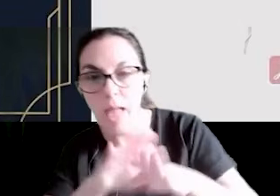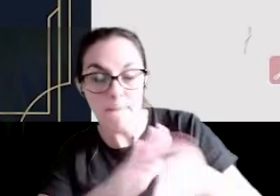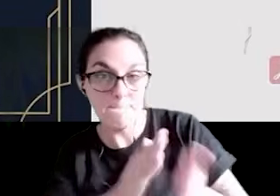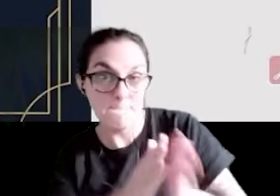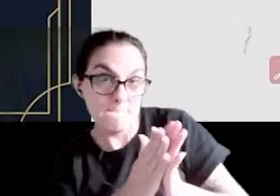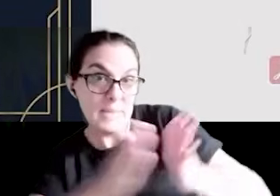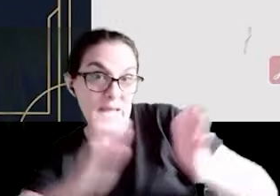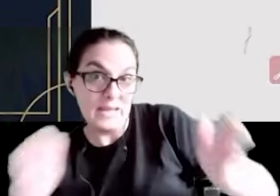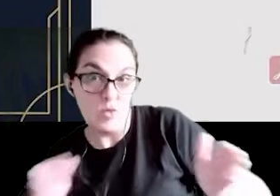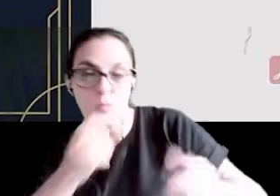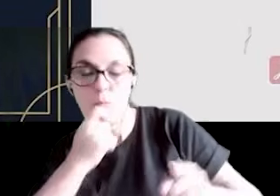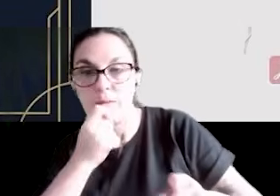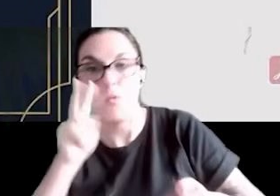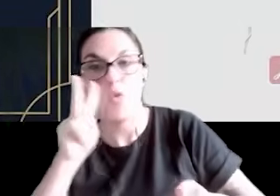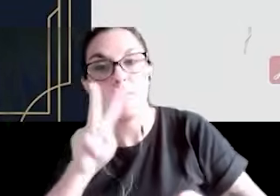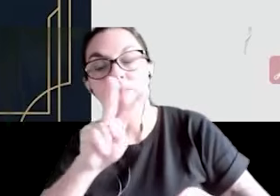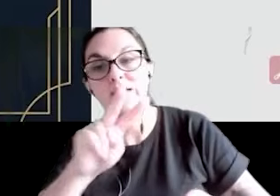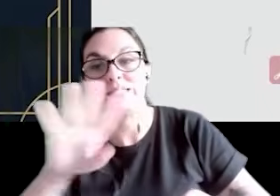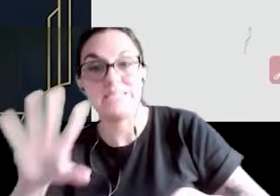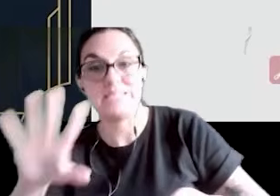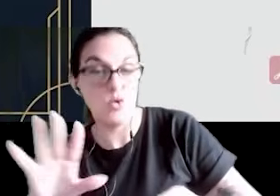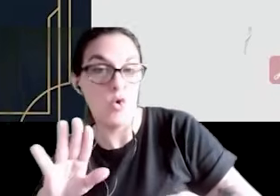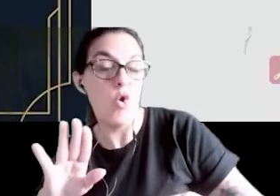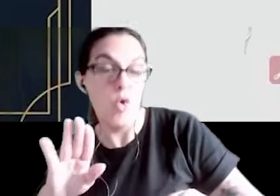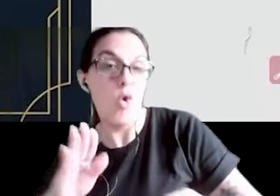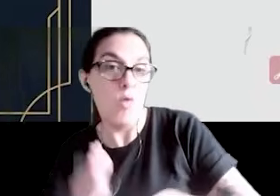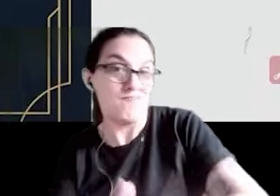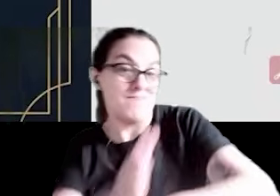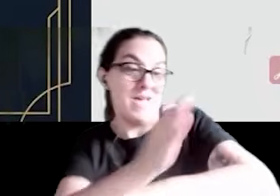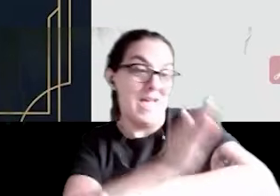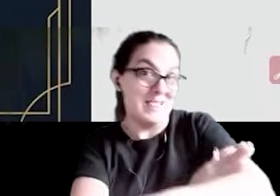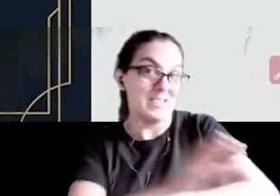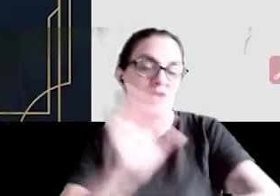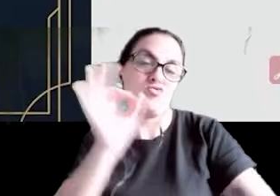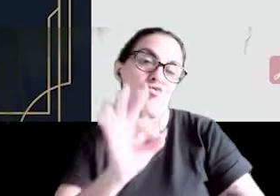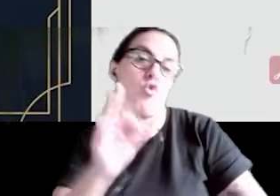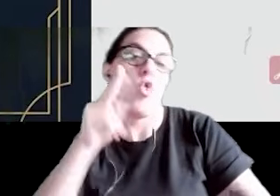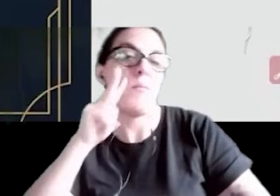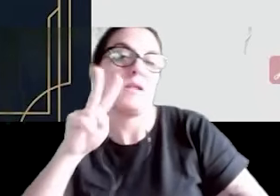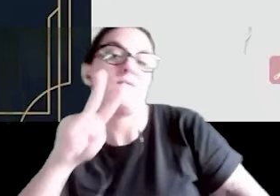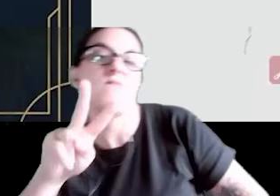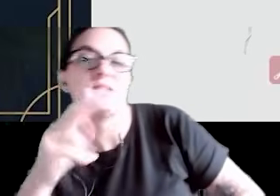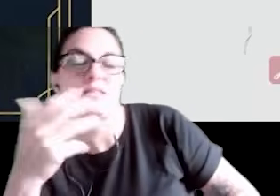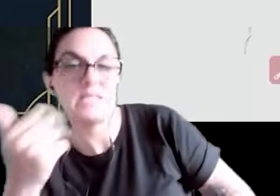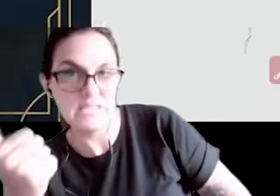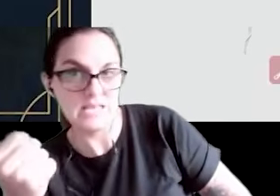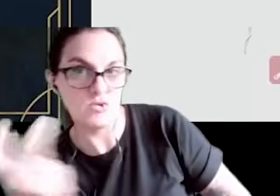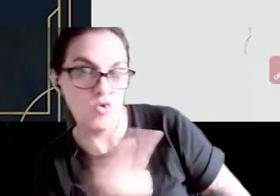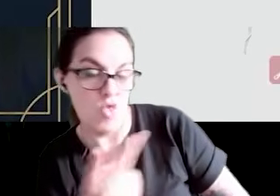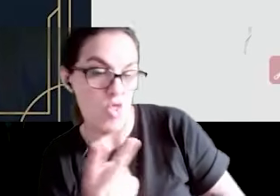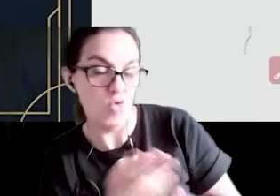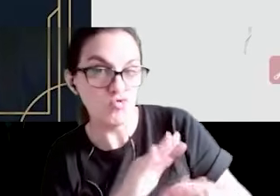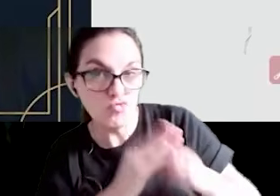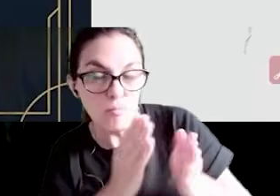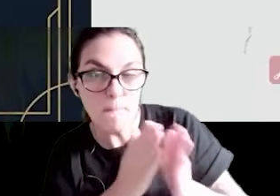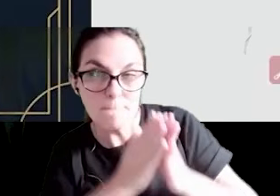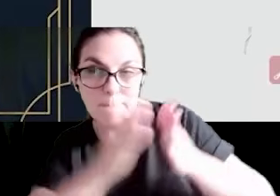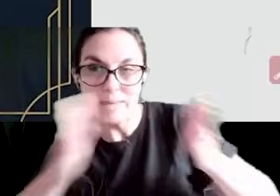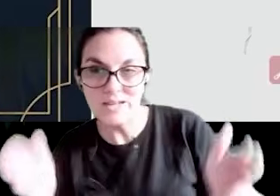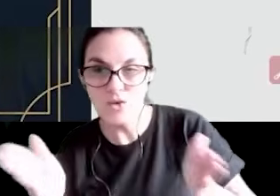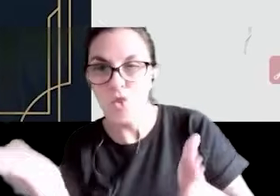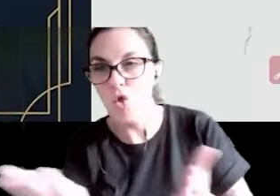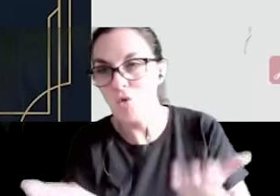2025 antes del vencimiento y la presentación del 2026 o el 2026 en el segundo semestre del año. Este periodo base va